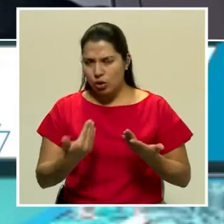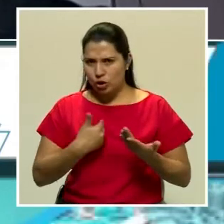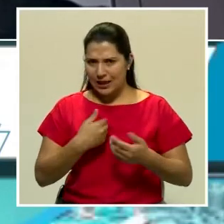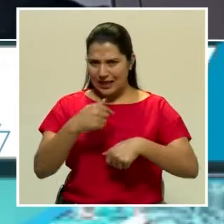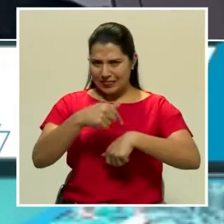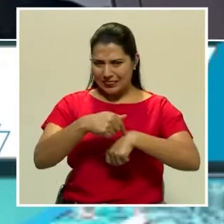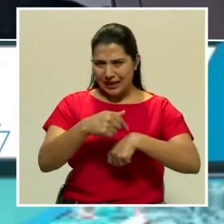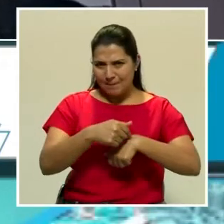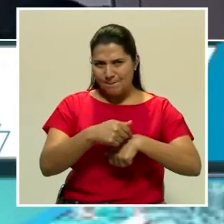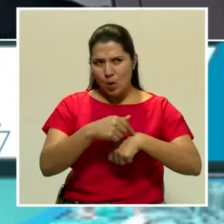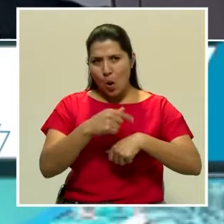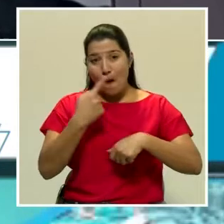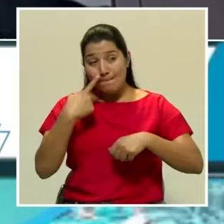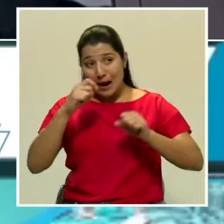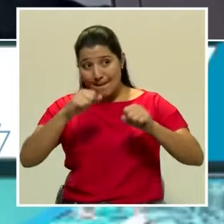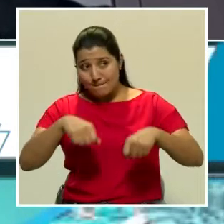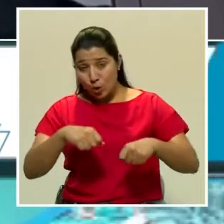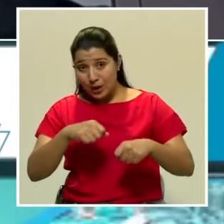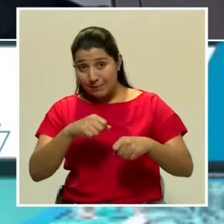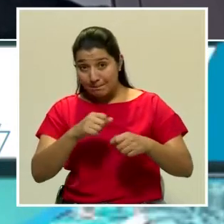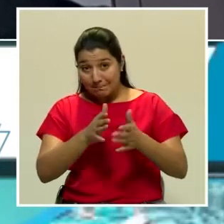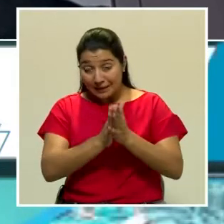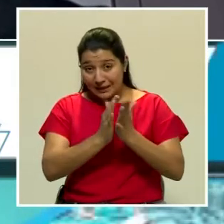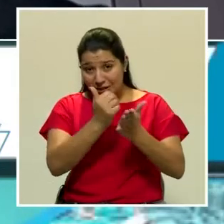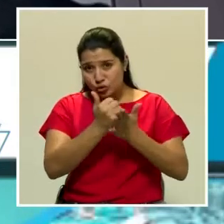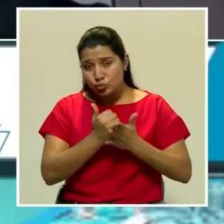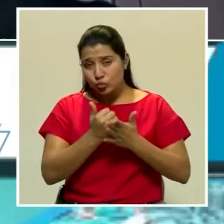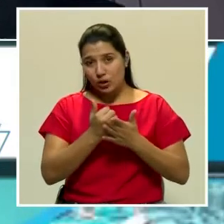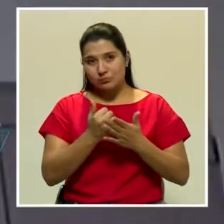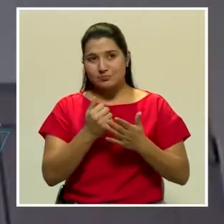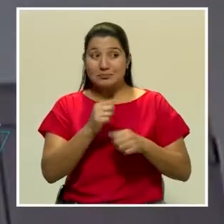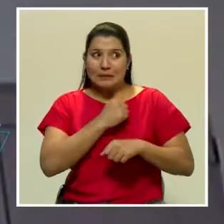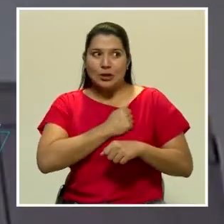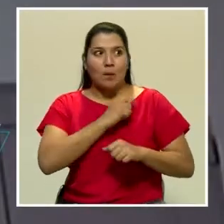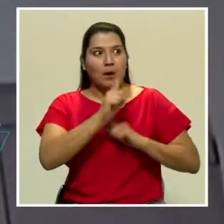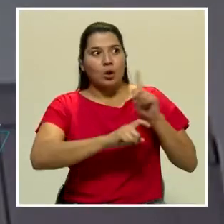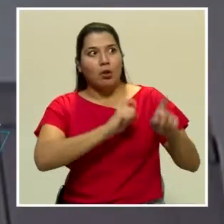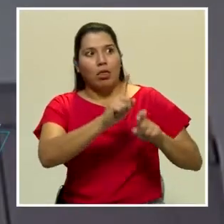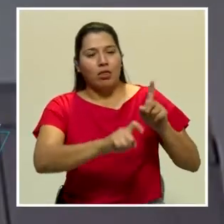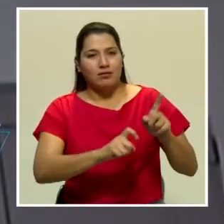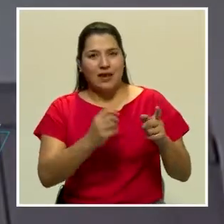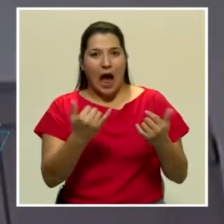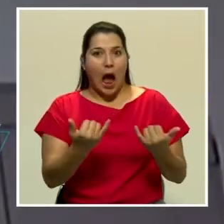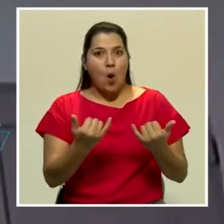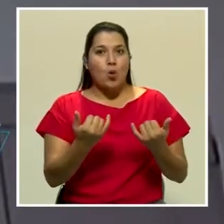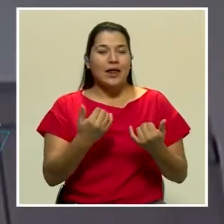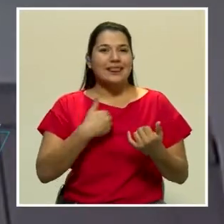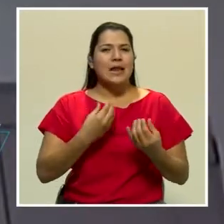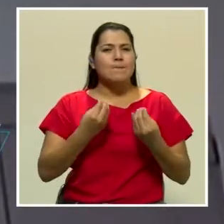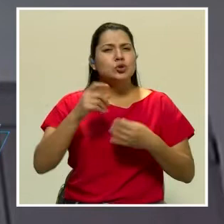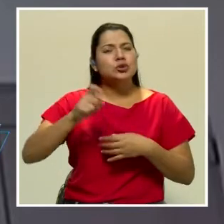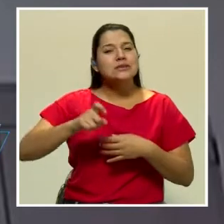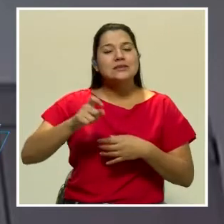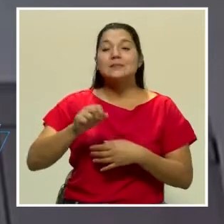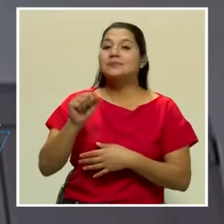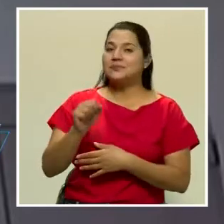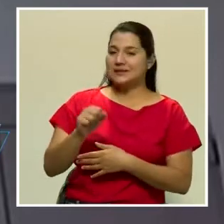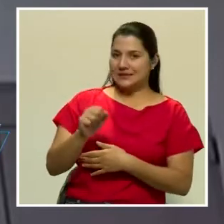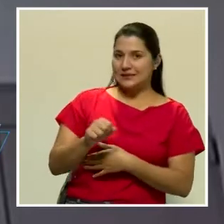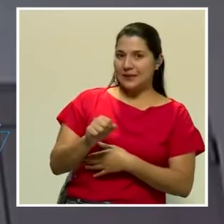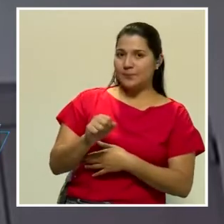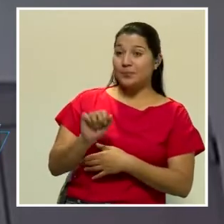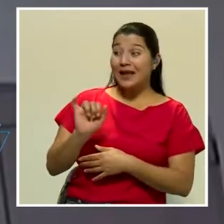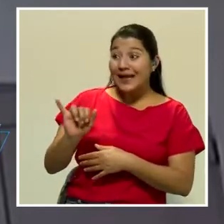mucha expectativa y mucha necesidad. Por supuesto, bueno, justamente esos números son números que tenemos de